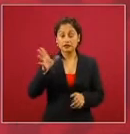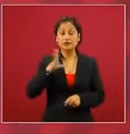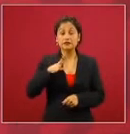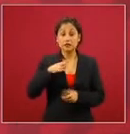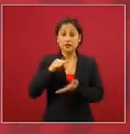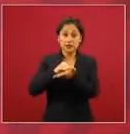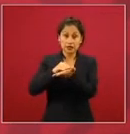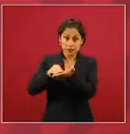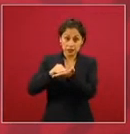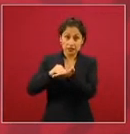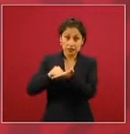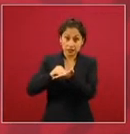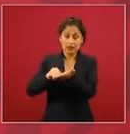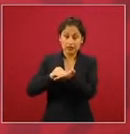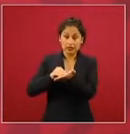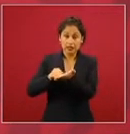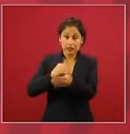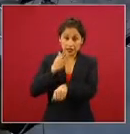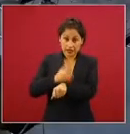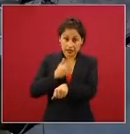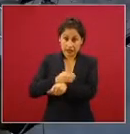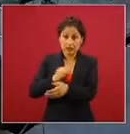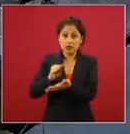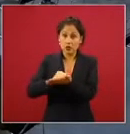hubo en el periodo de Juárez